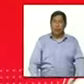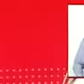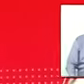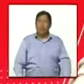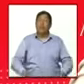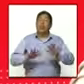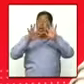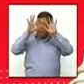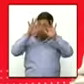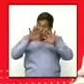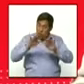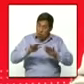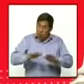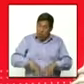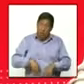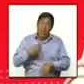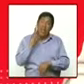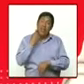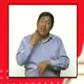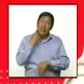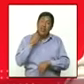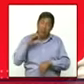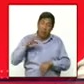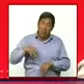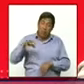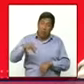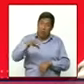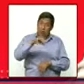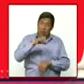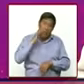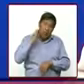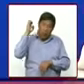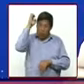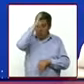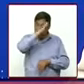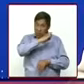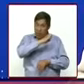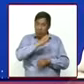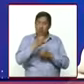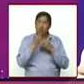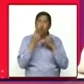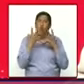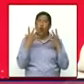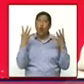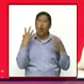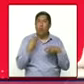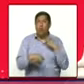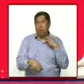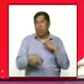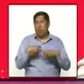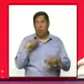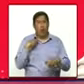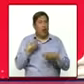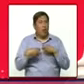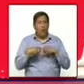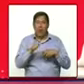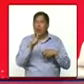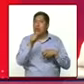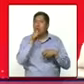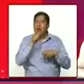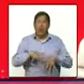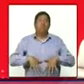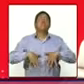Las lluvias de las últimas horas que cayeron en diferentes partes de Europa han causado grandes problemas y tremendas